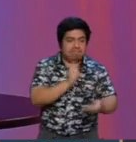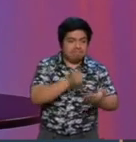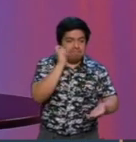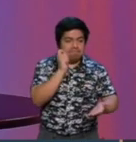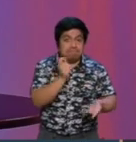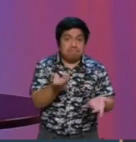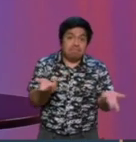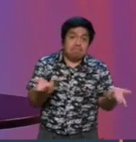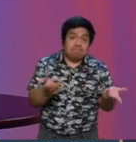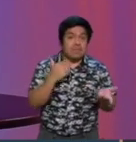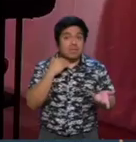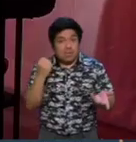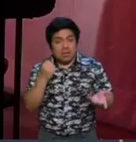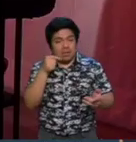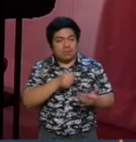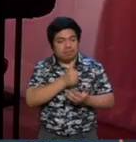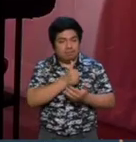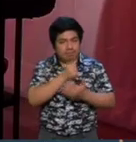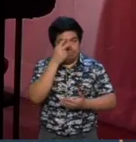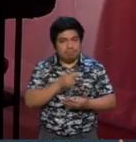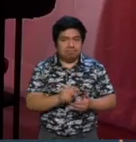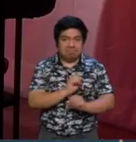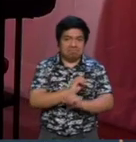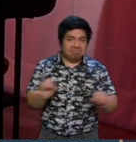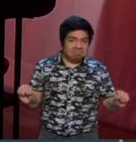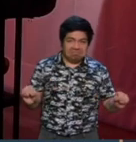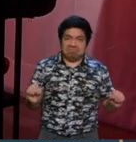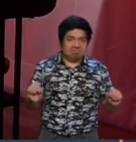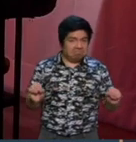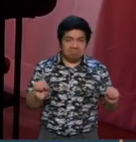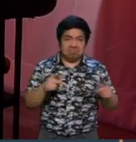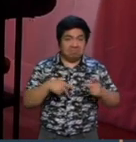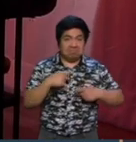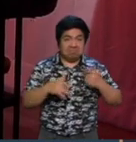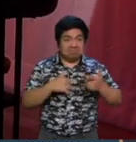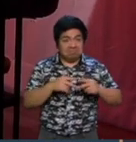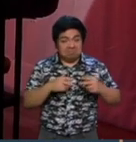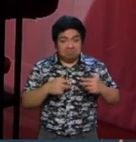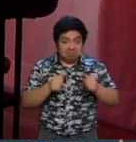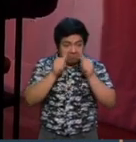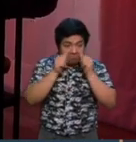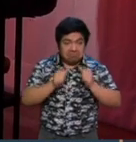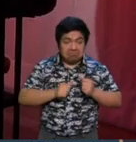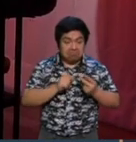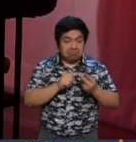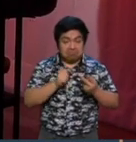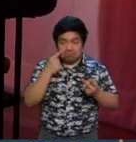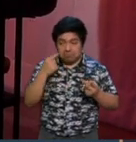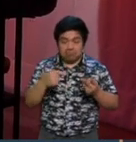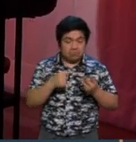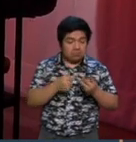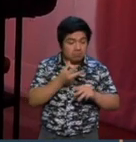prácticamente ninguno de los delitos que suceden en esta ciudad, las víctimas de esos delitos se sienten atendidas, escuchadas, o que se resolvió